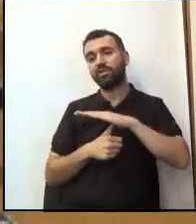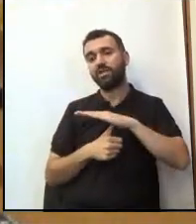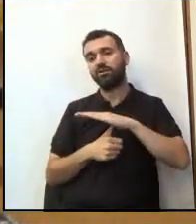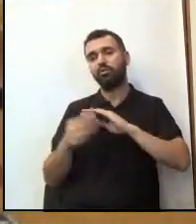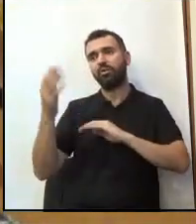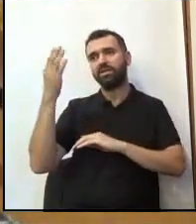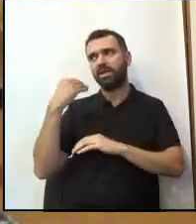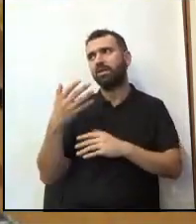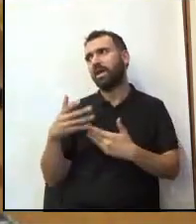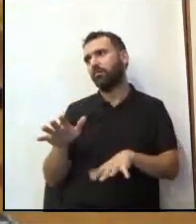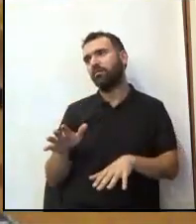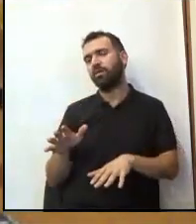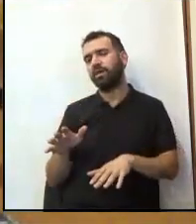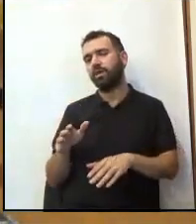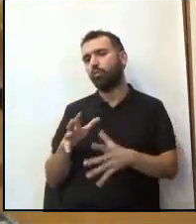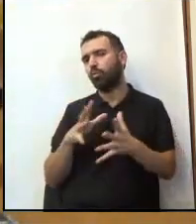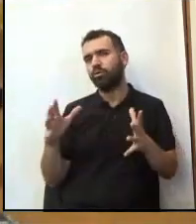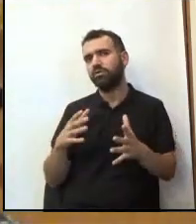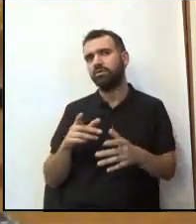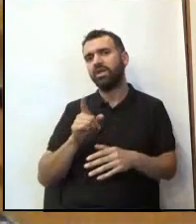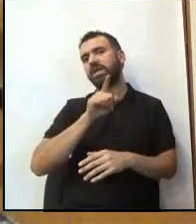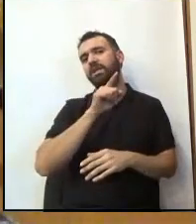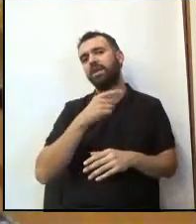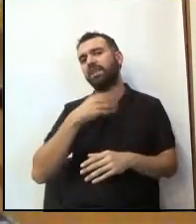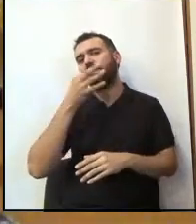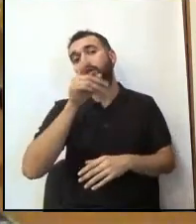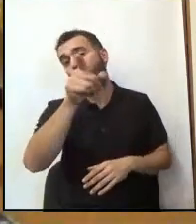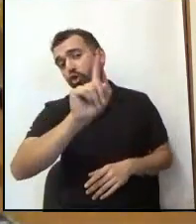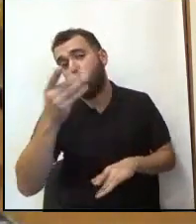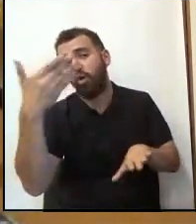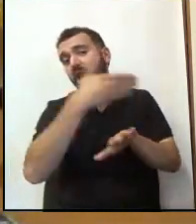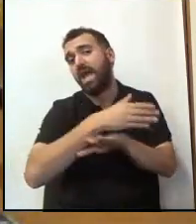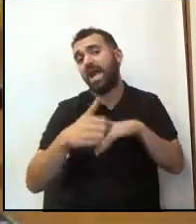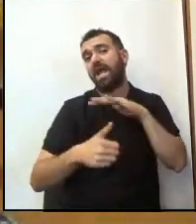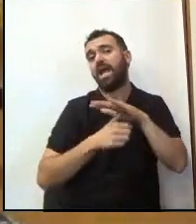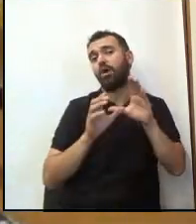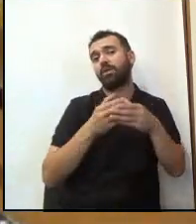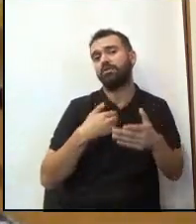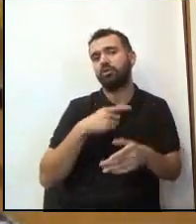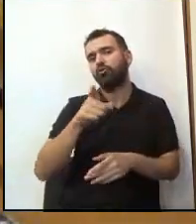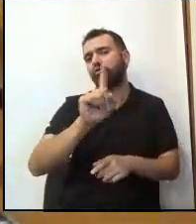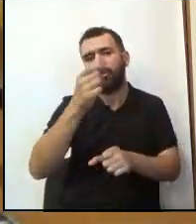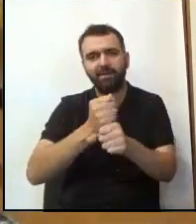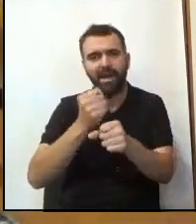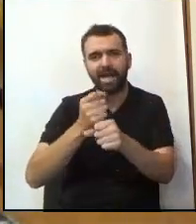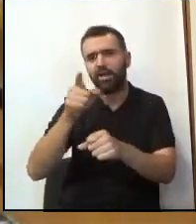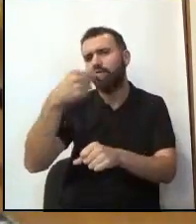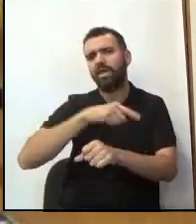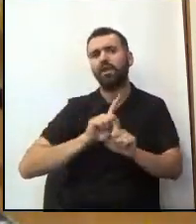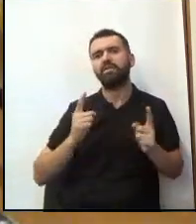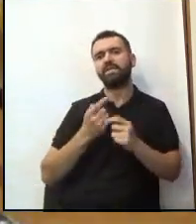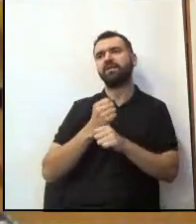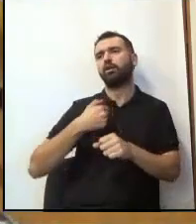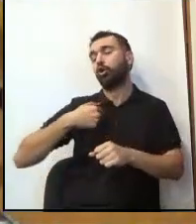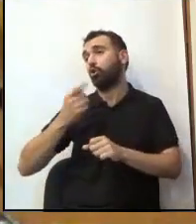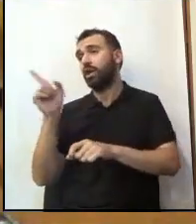fue mucho. O sea, estar diciendo, no, es que tú no asistías a las comisiones. No, es que tú no trabajas, tú no vienes a la oficina a trabajar. No, es que yo trabajo afuera,